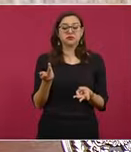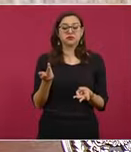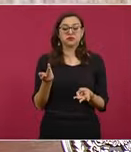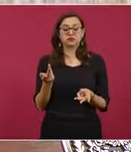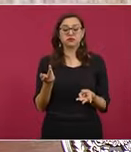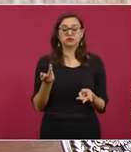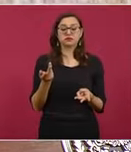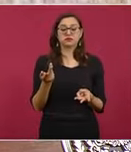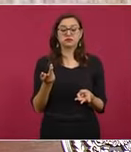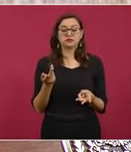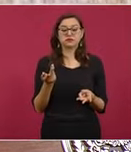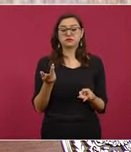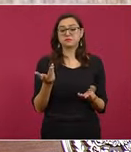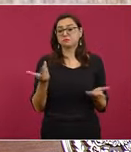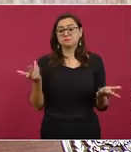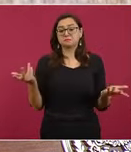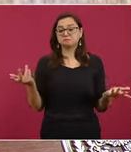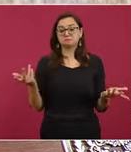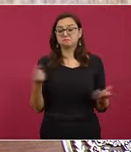Y es